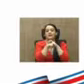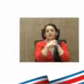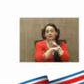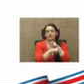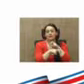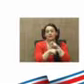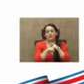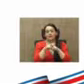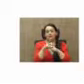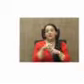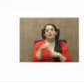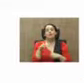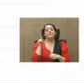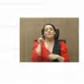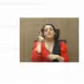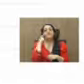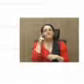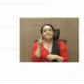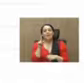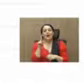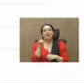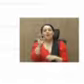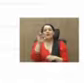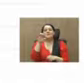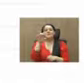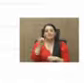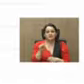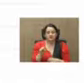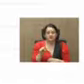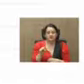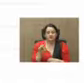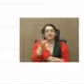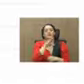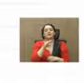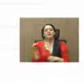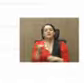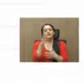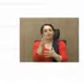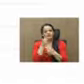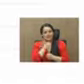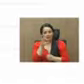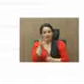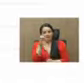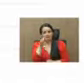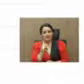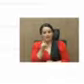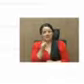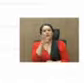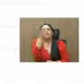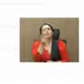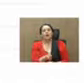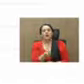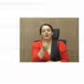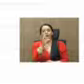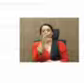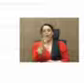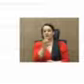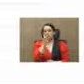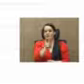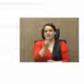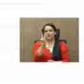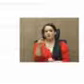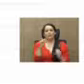corrientes, justamente al FES. Y recibió el FES cerca de 522